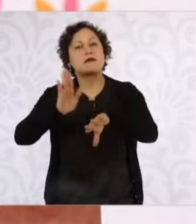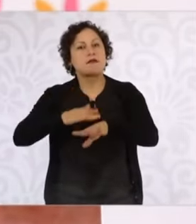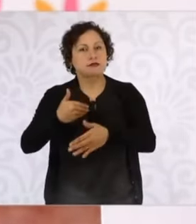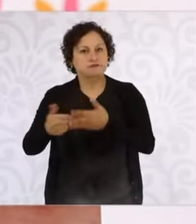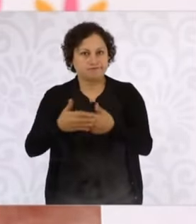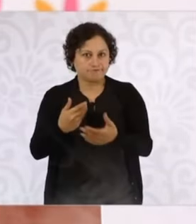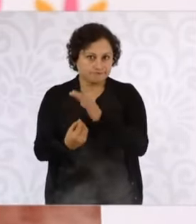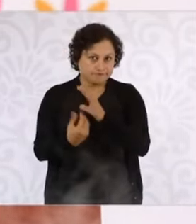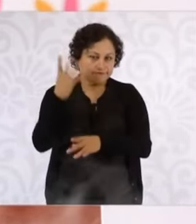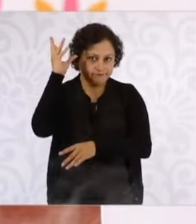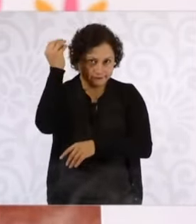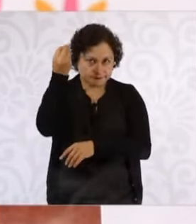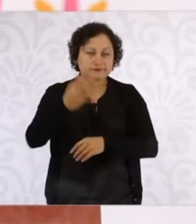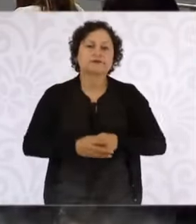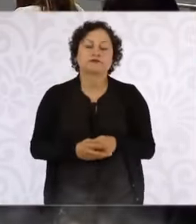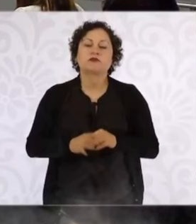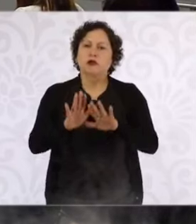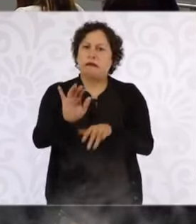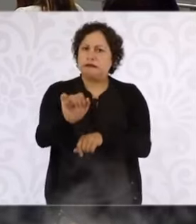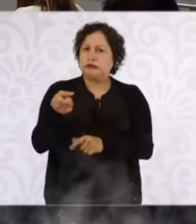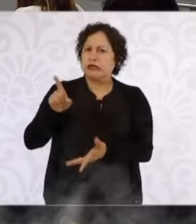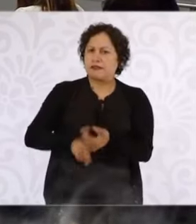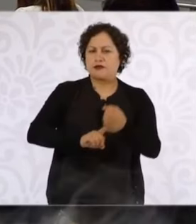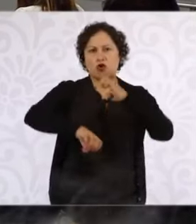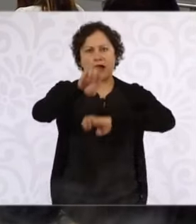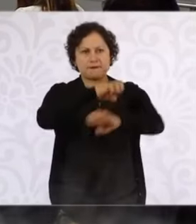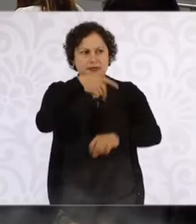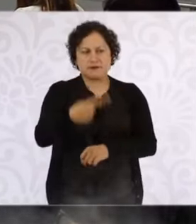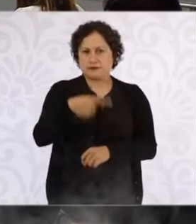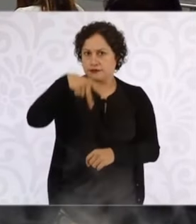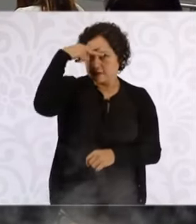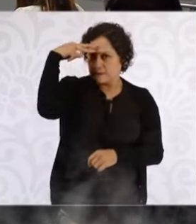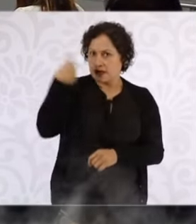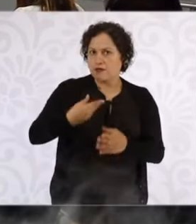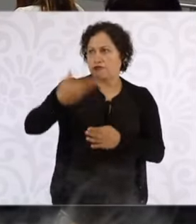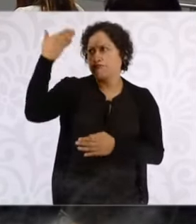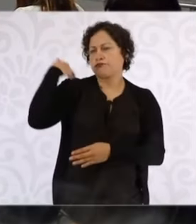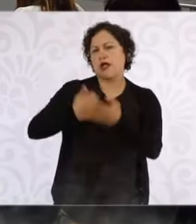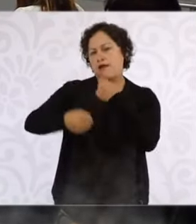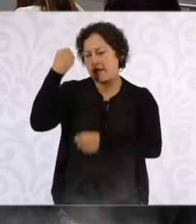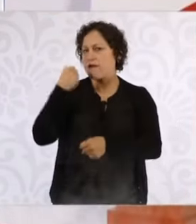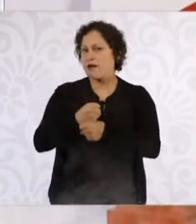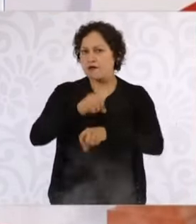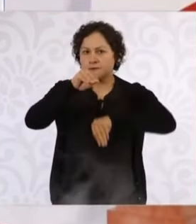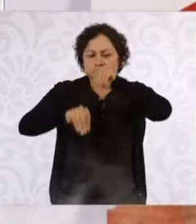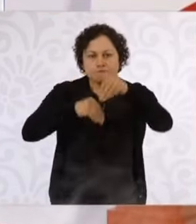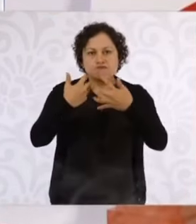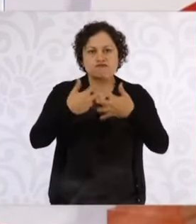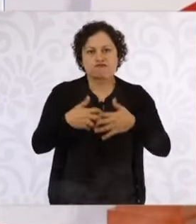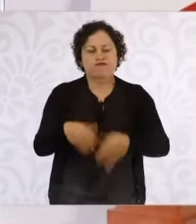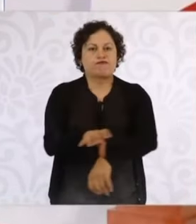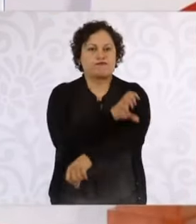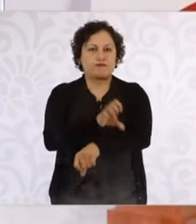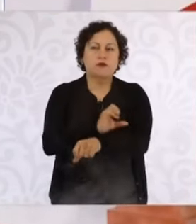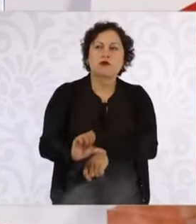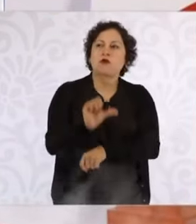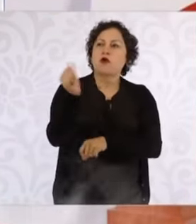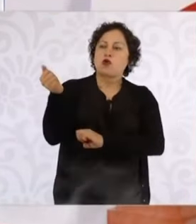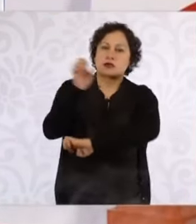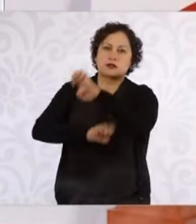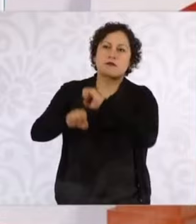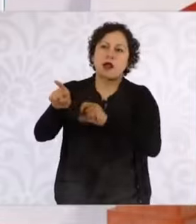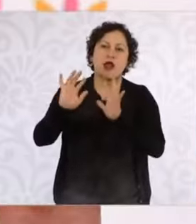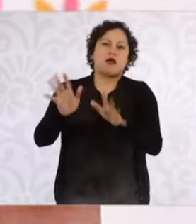hay empresas nacionales, algunas que tienen muchísimos años, que han desarrollado motores eléctricos y otras que ya tienen los